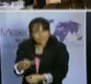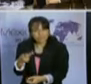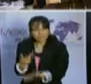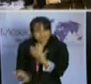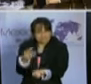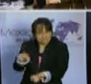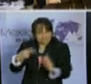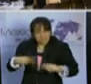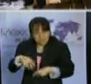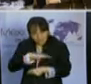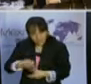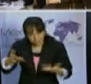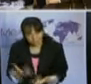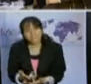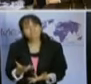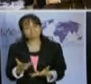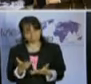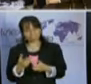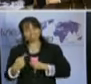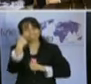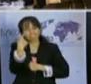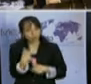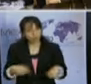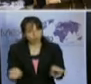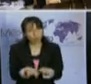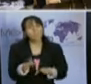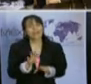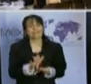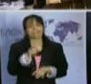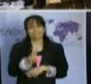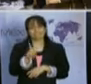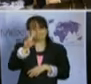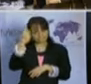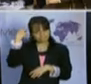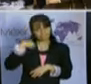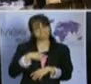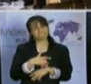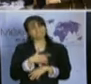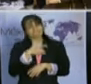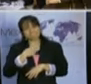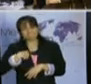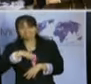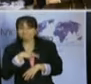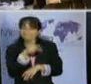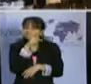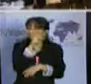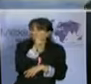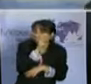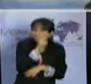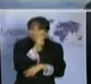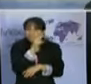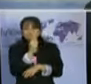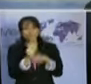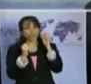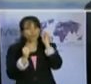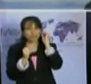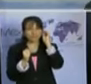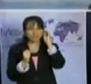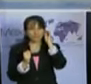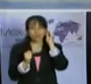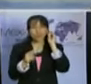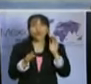discusiones y acciones de incidencia. Nos preocupa y ocupa el clima de presiones y